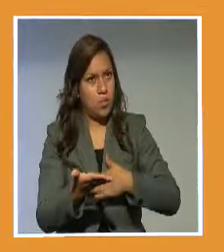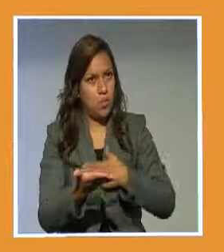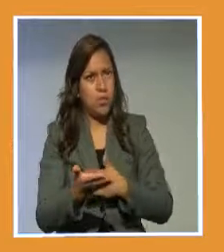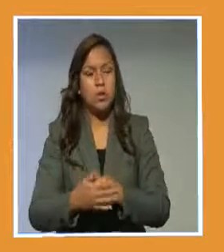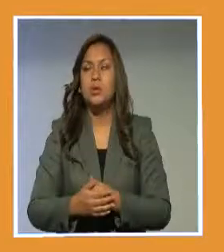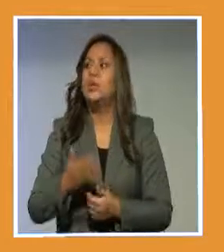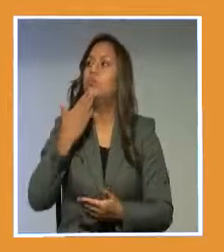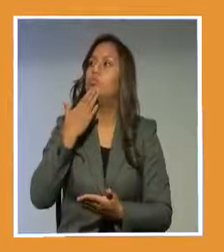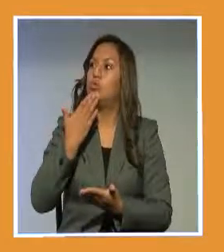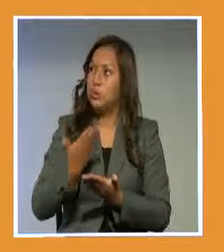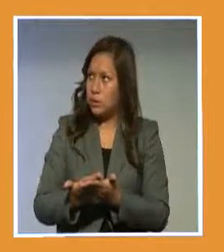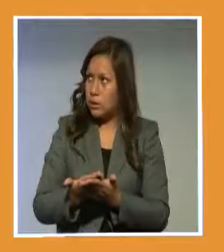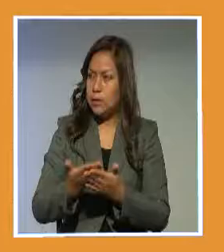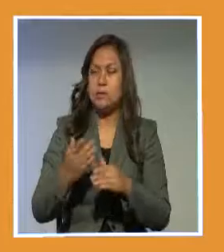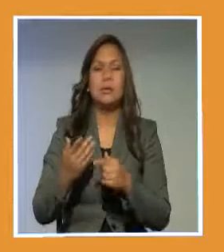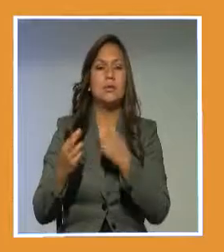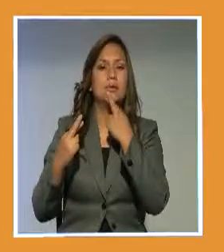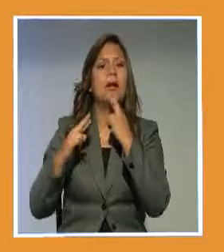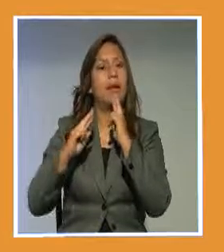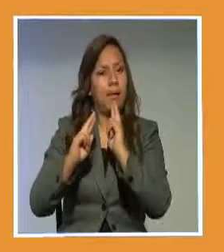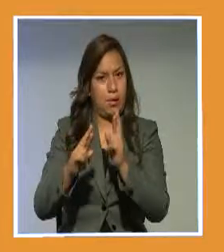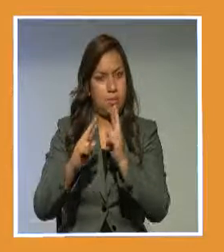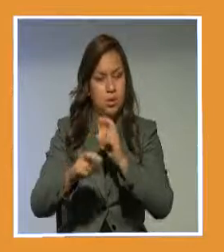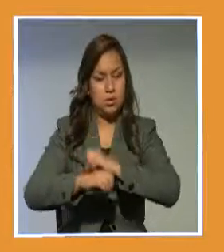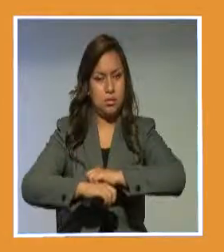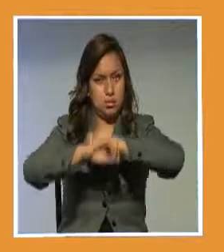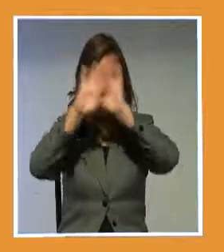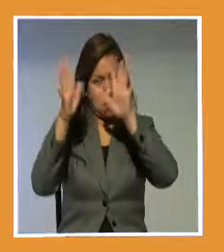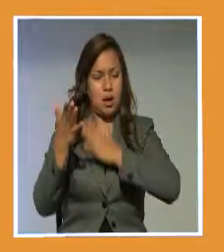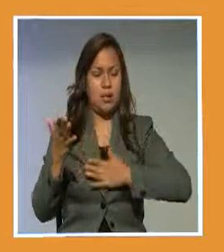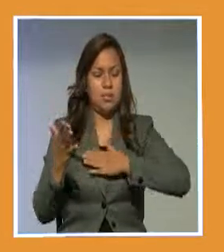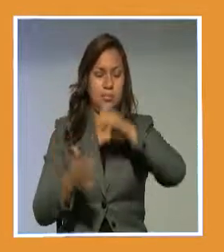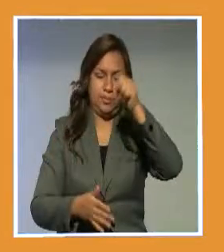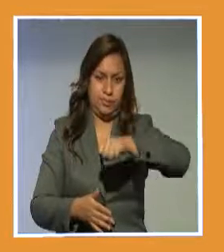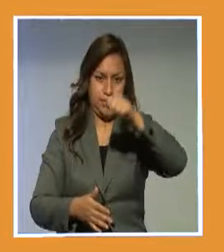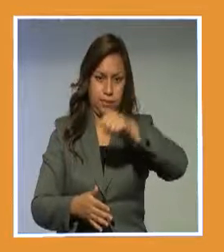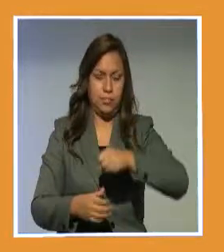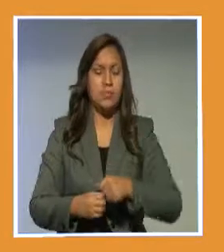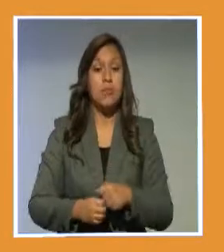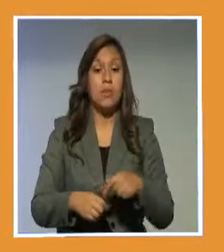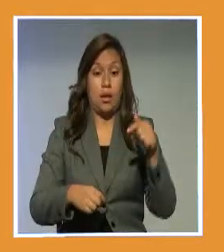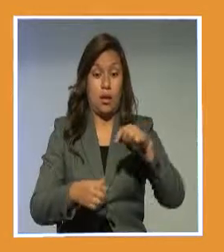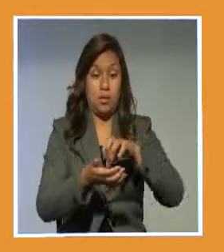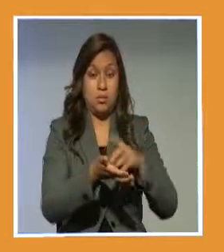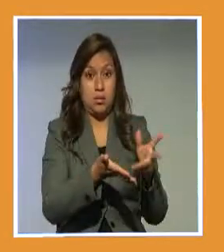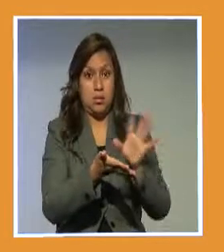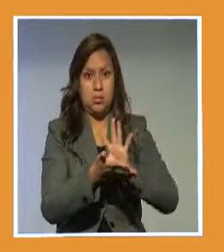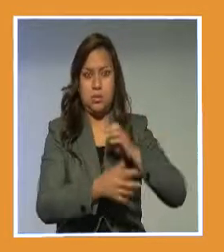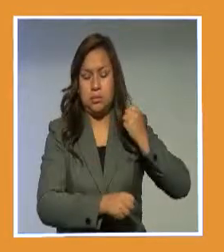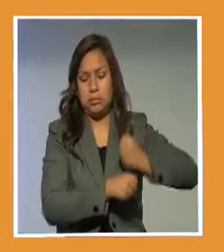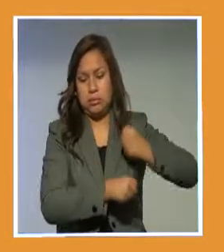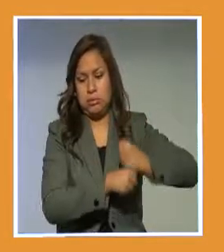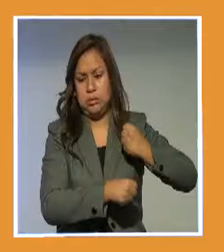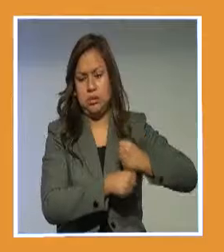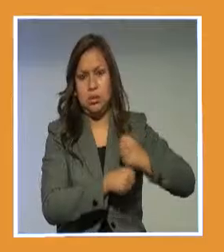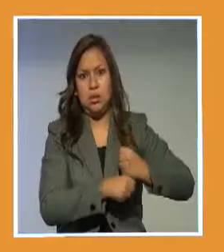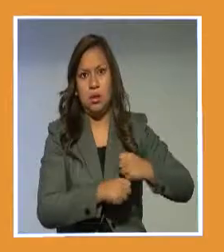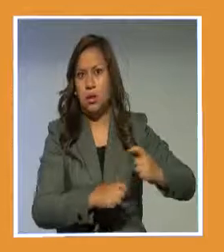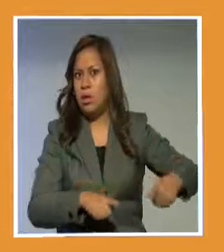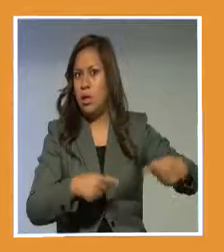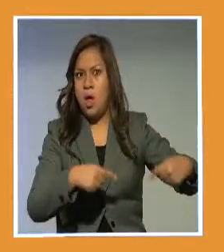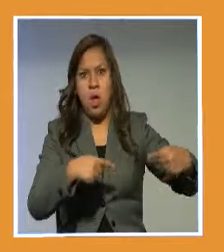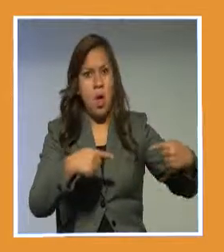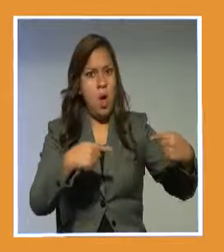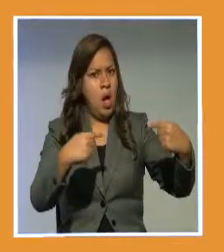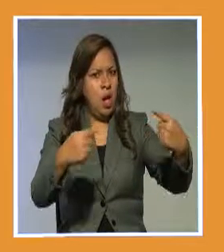Ramón. Iniciar comentándole a toda nuestra ciudadanía que esta Asamblea Nacional trabaja hasta todos los días